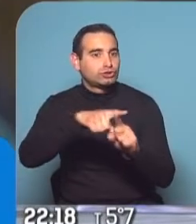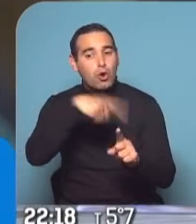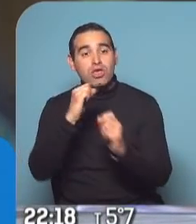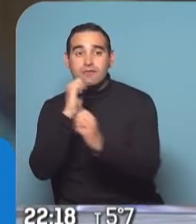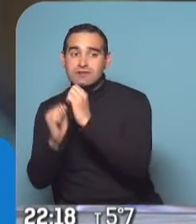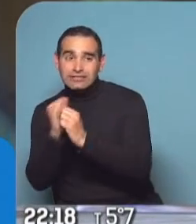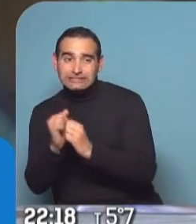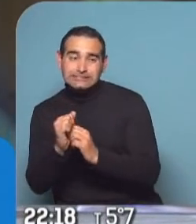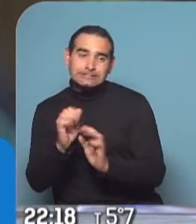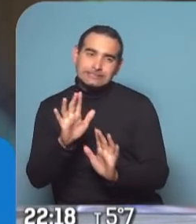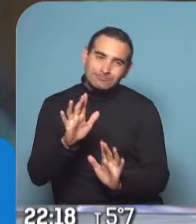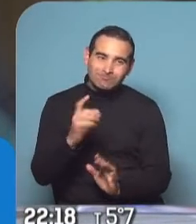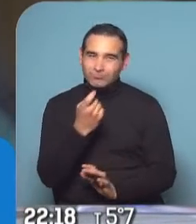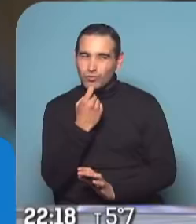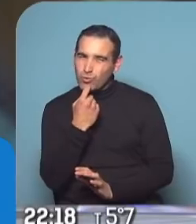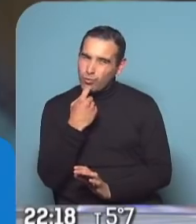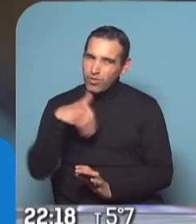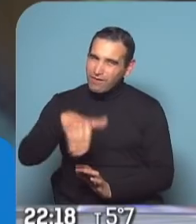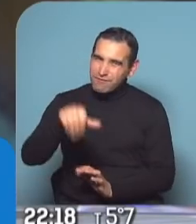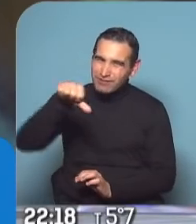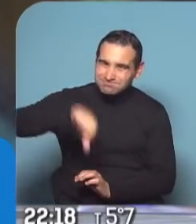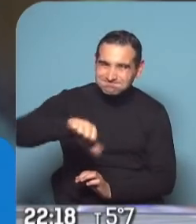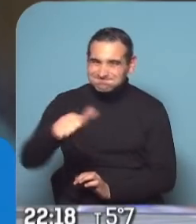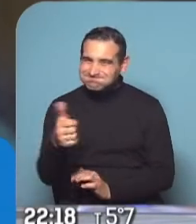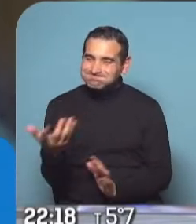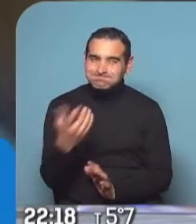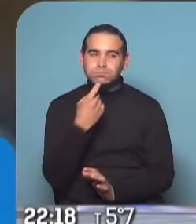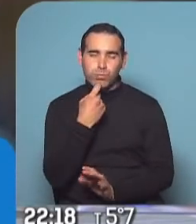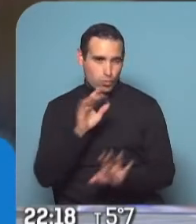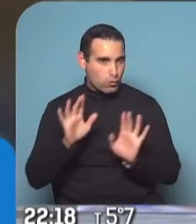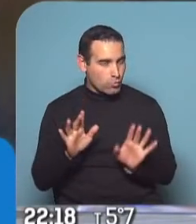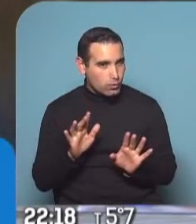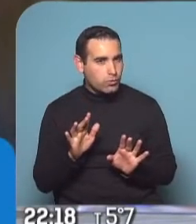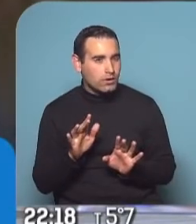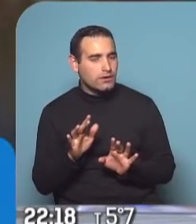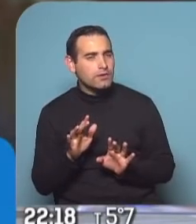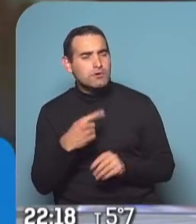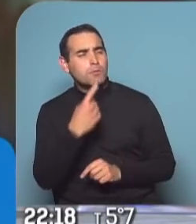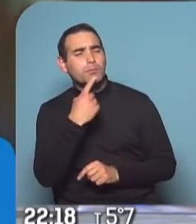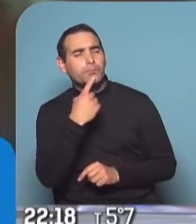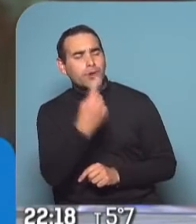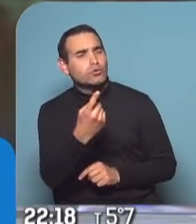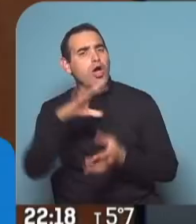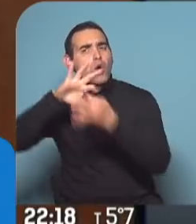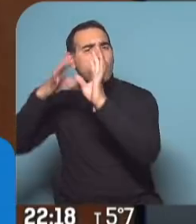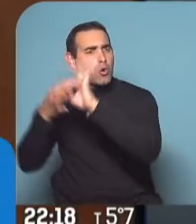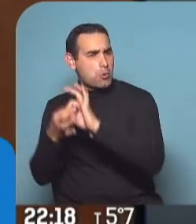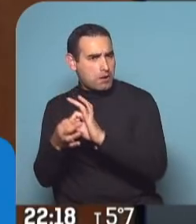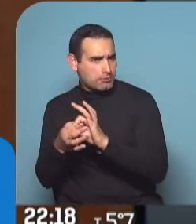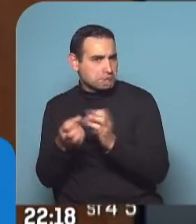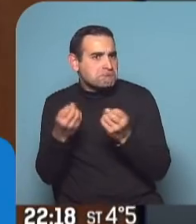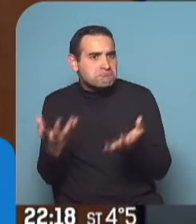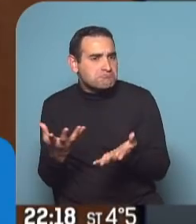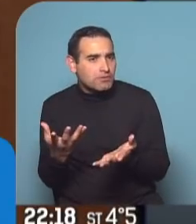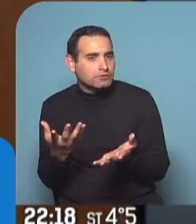industriales hay bastante temor sobre el impacto que podría tener. Te quería preguntar en Europa cómo se da este